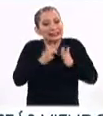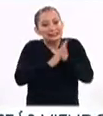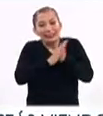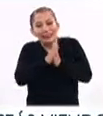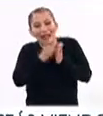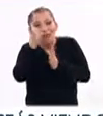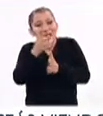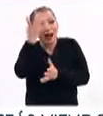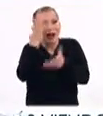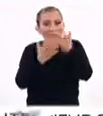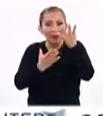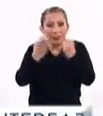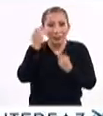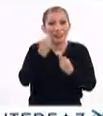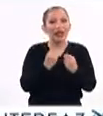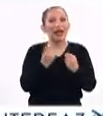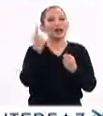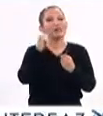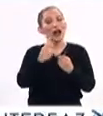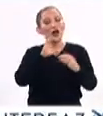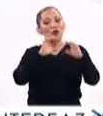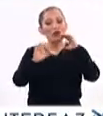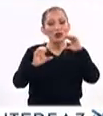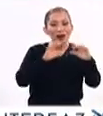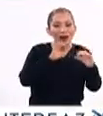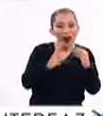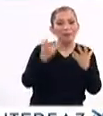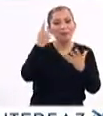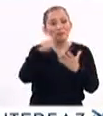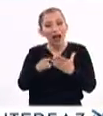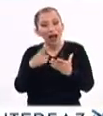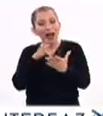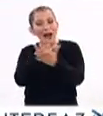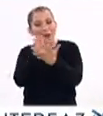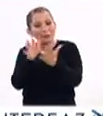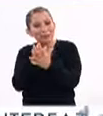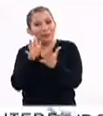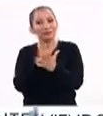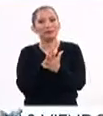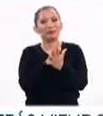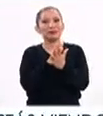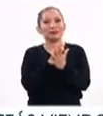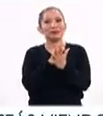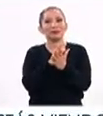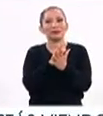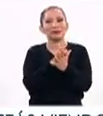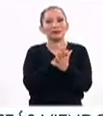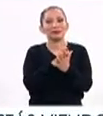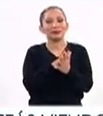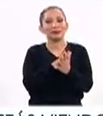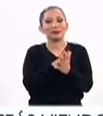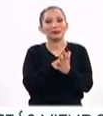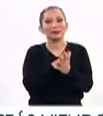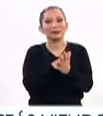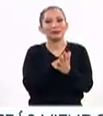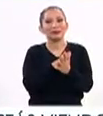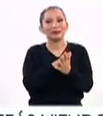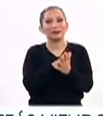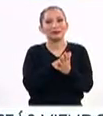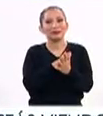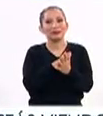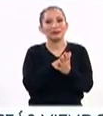para aprender y para comunicar y para participar. Eso